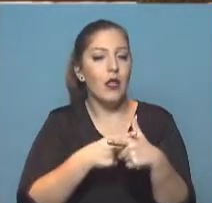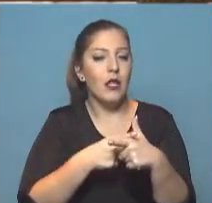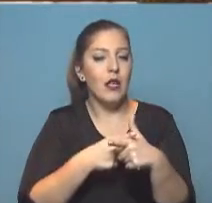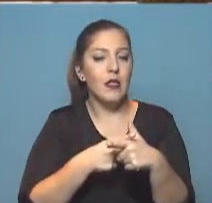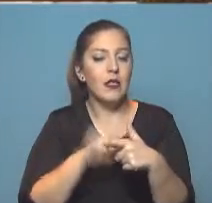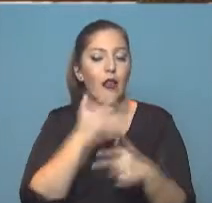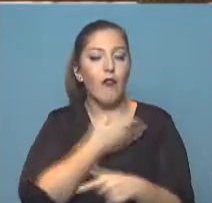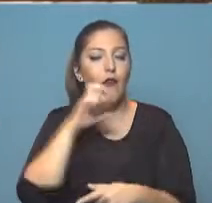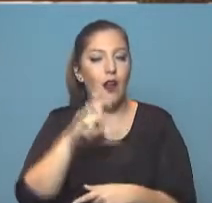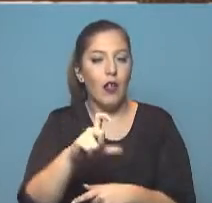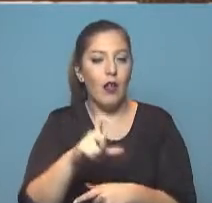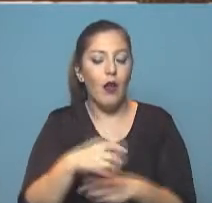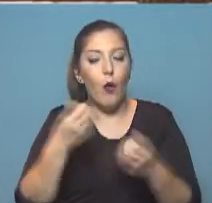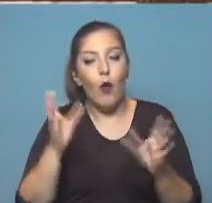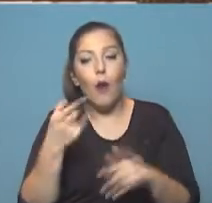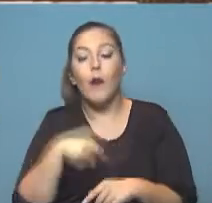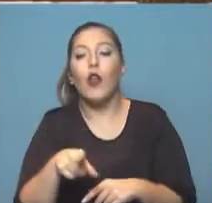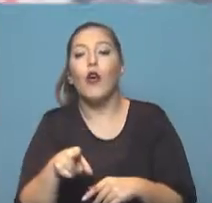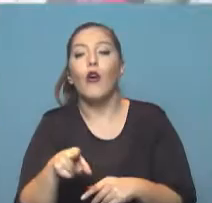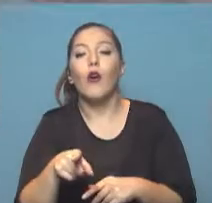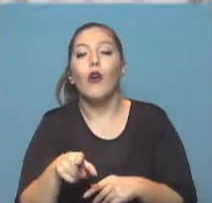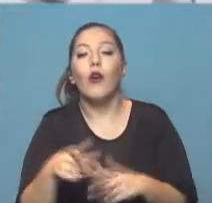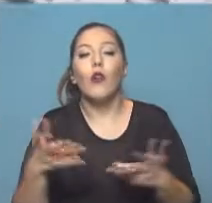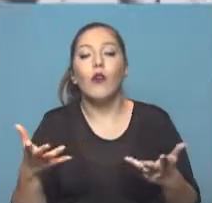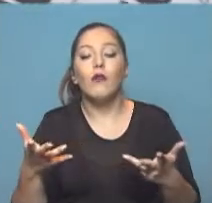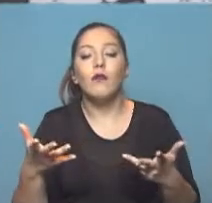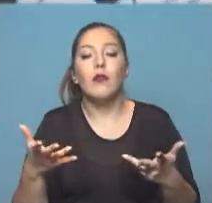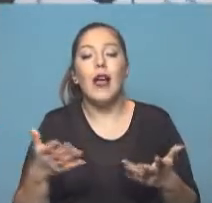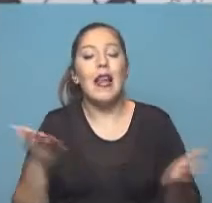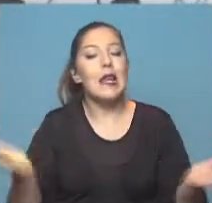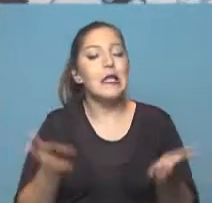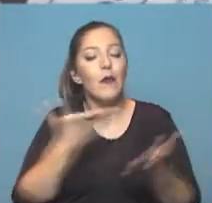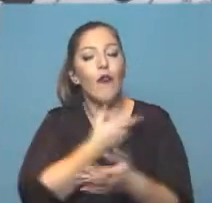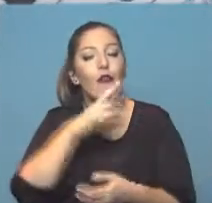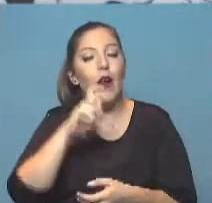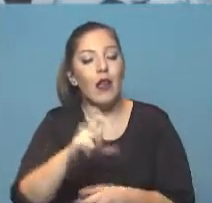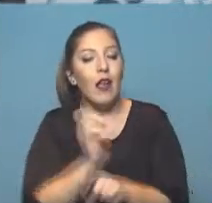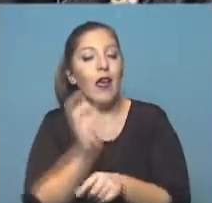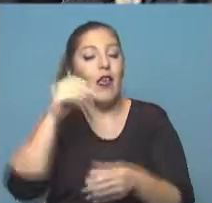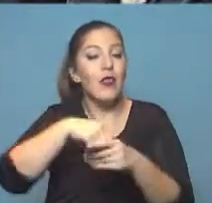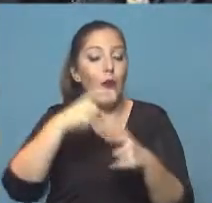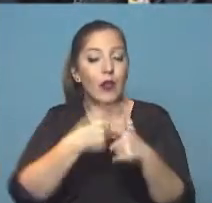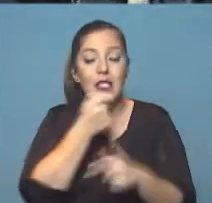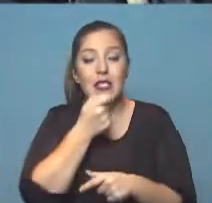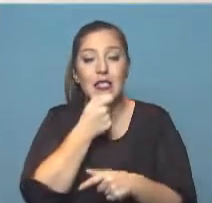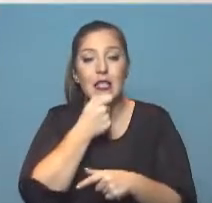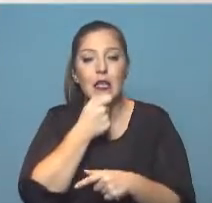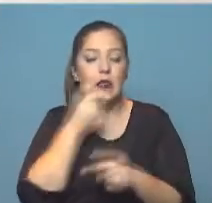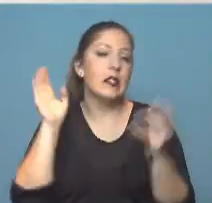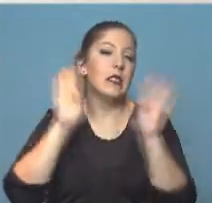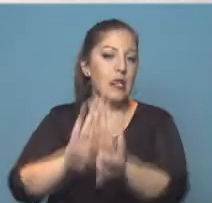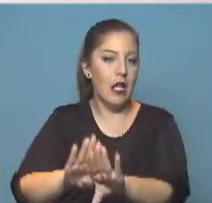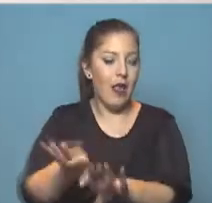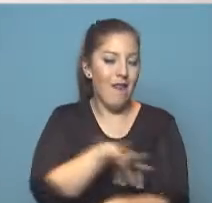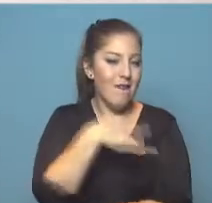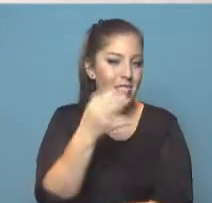que tendría la FARC. Bueno, pero ¿cuál es el incentivo para que las FARC entren en la política si uno les va a cerrar la puerta de la